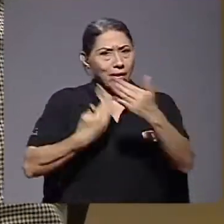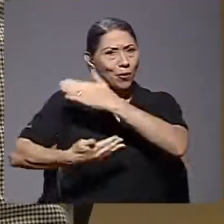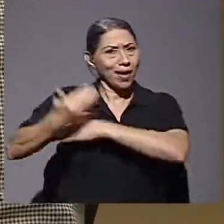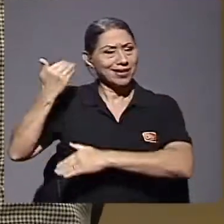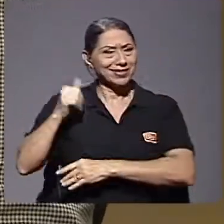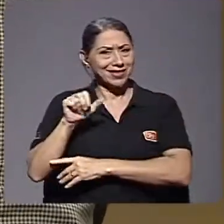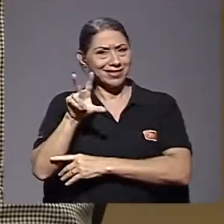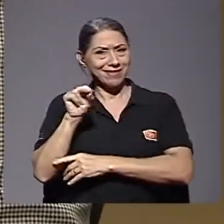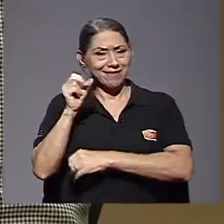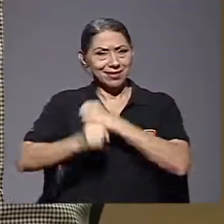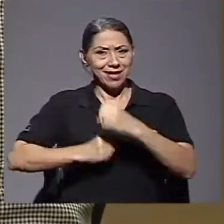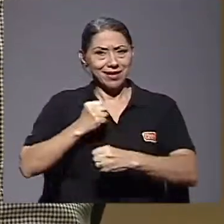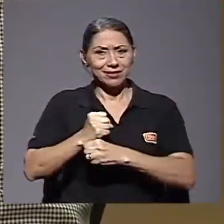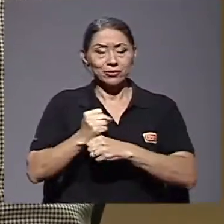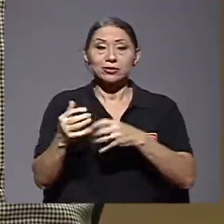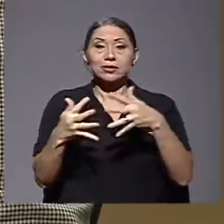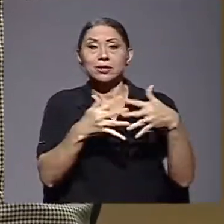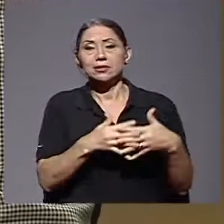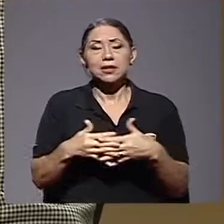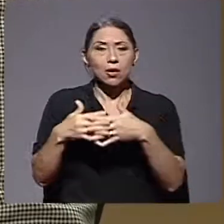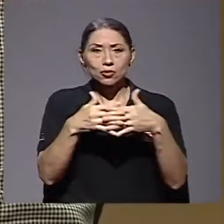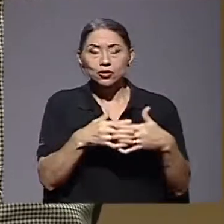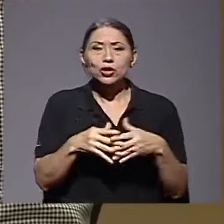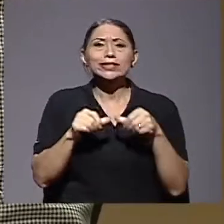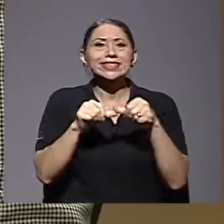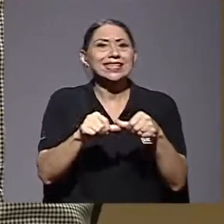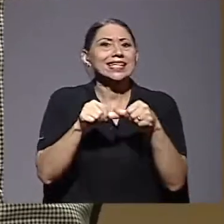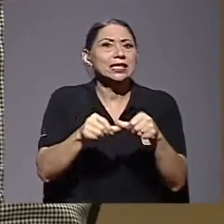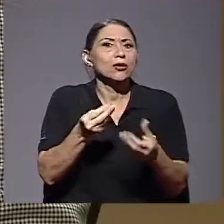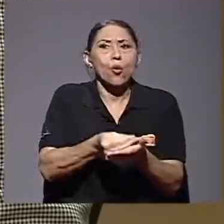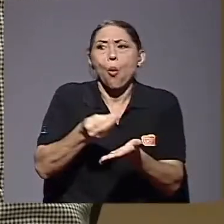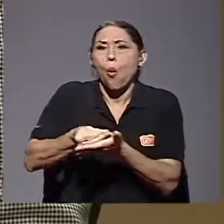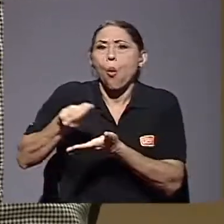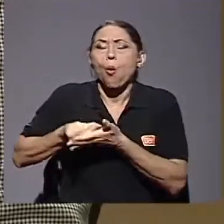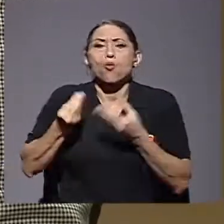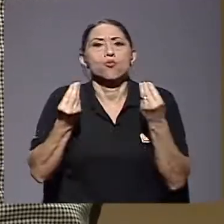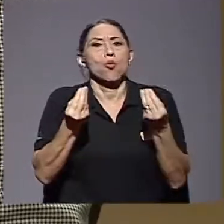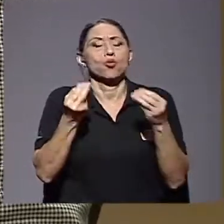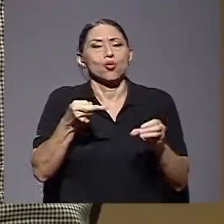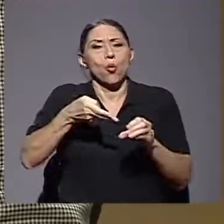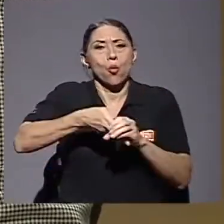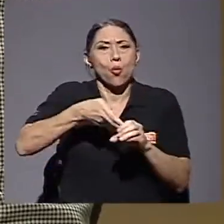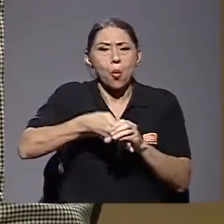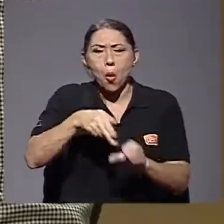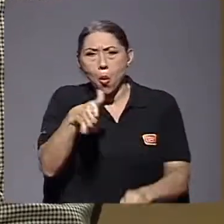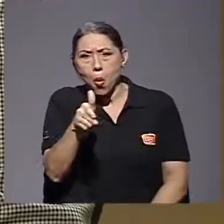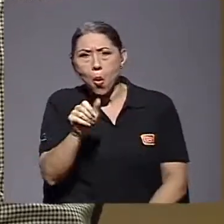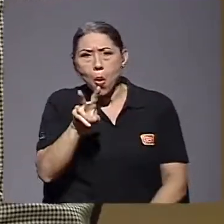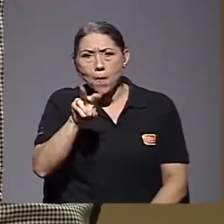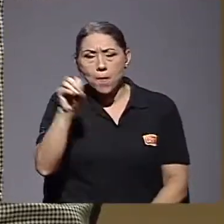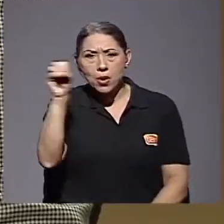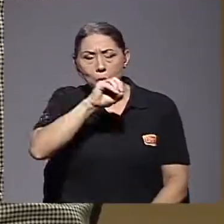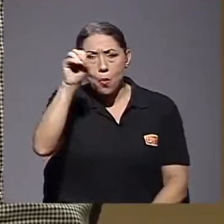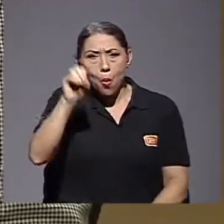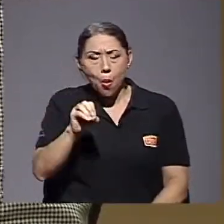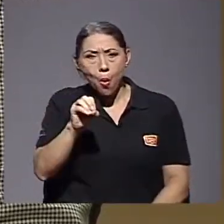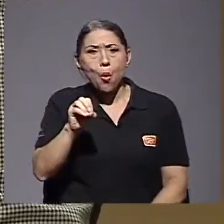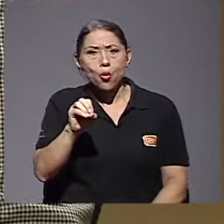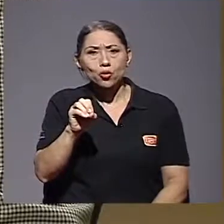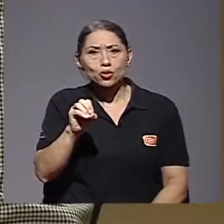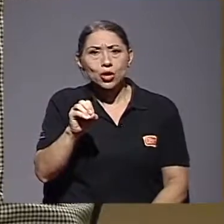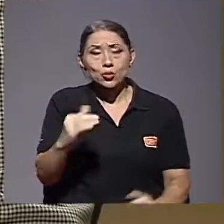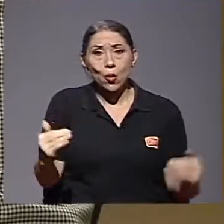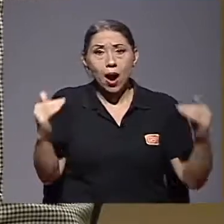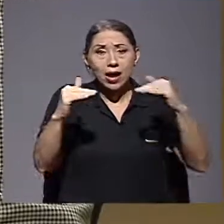atrás. Estados Unidos sigue siendo un consumidor muy grande, como un 20% del consumo